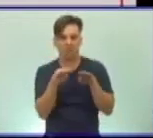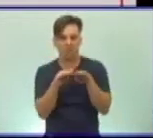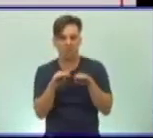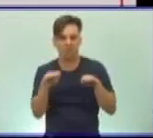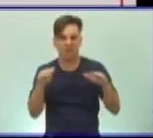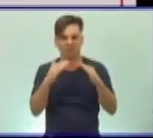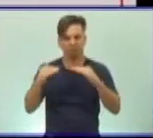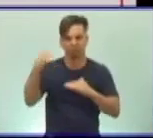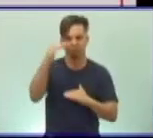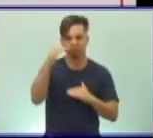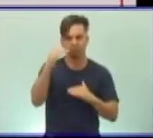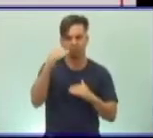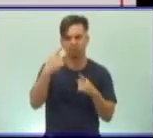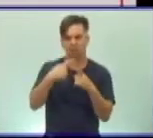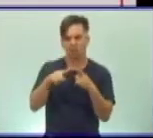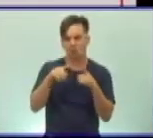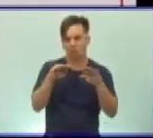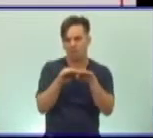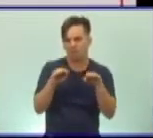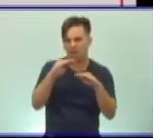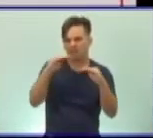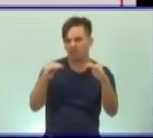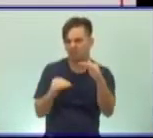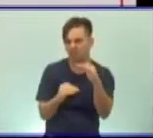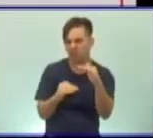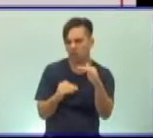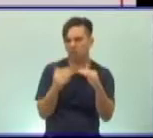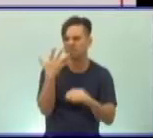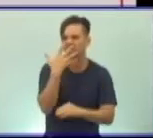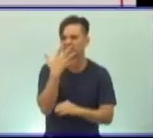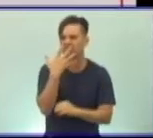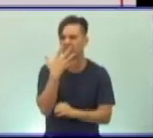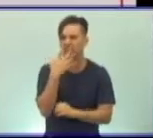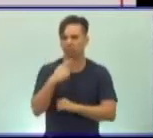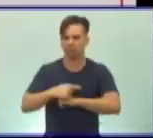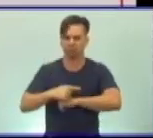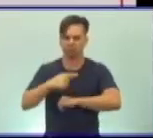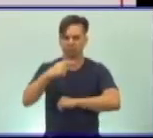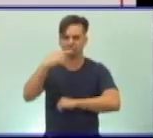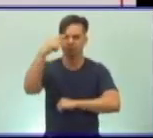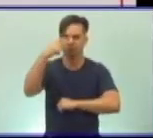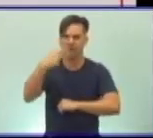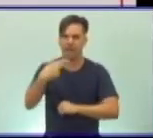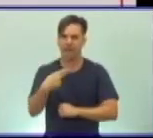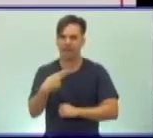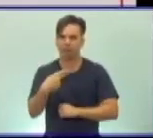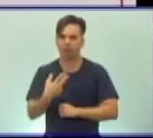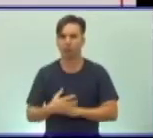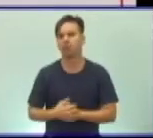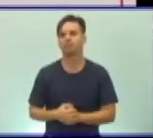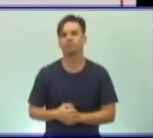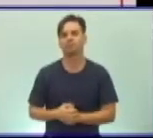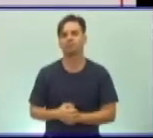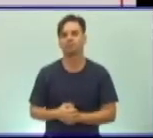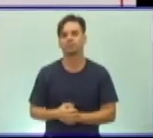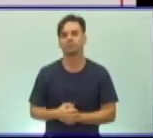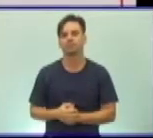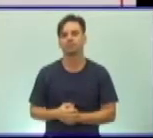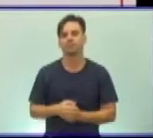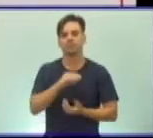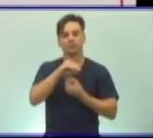y, por supuesto, quién es la altura. Sustituimos los valores. AB sería la base